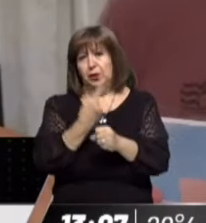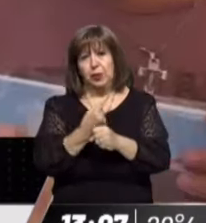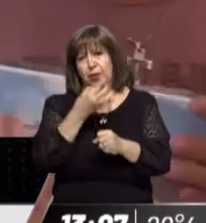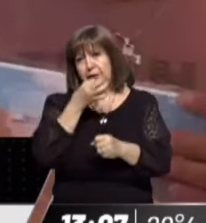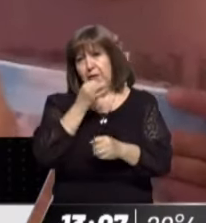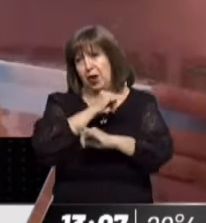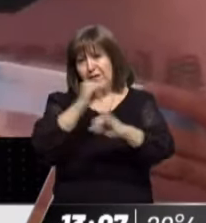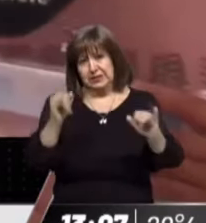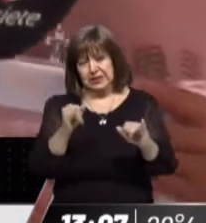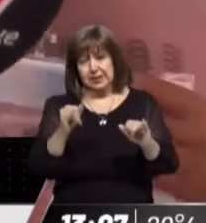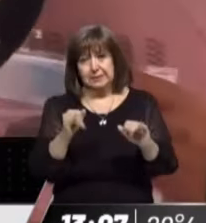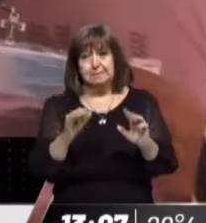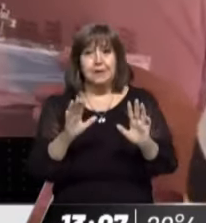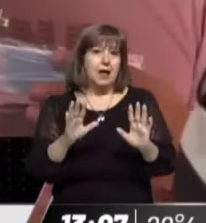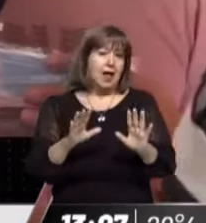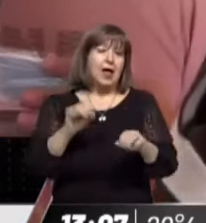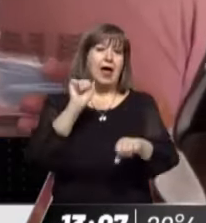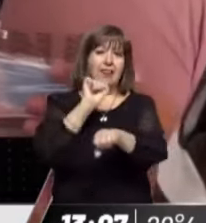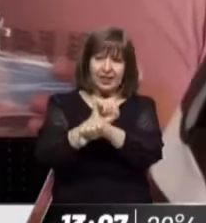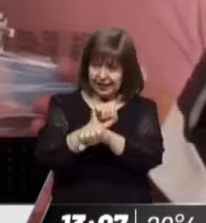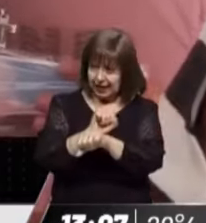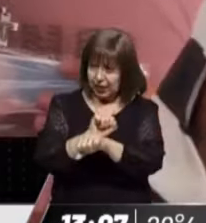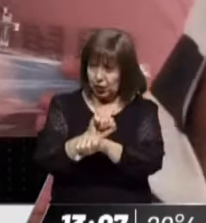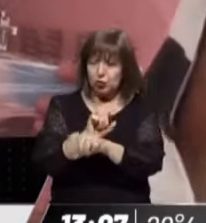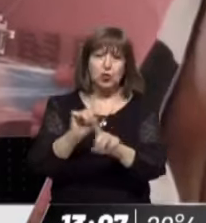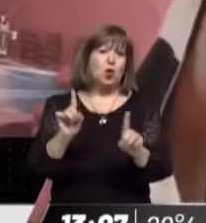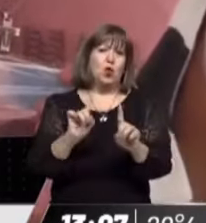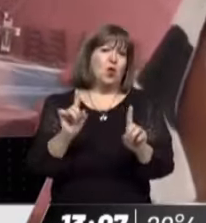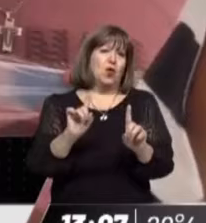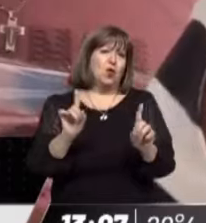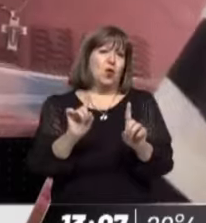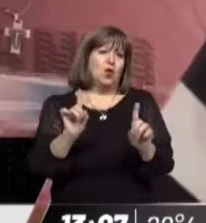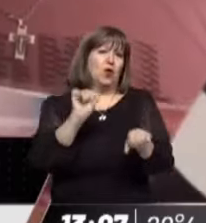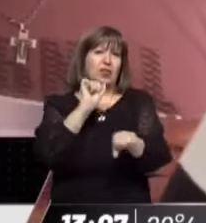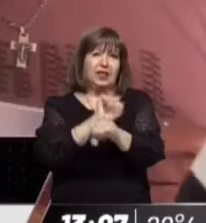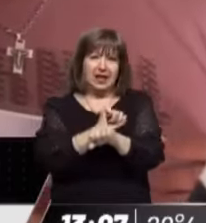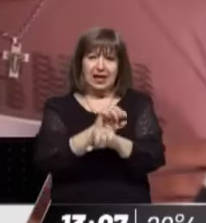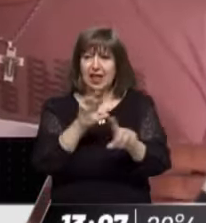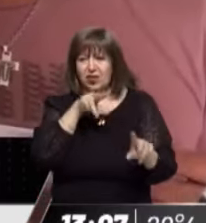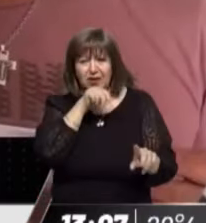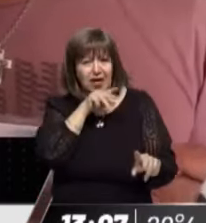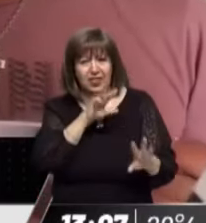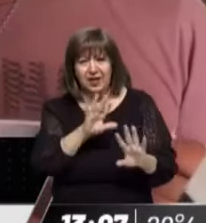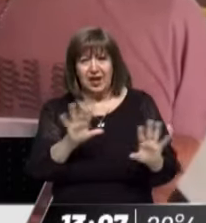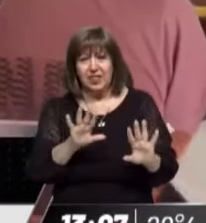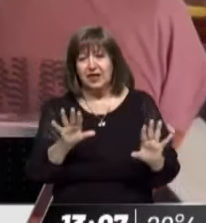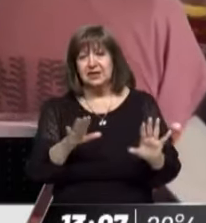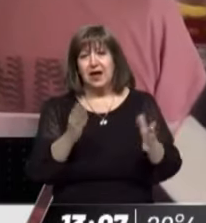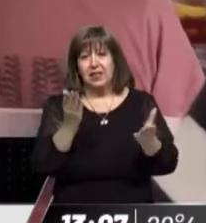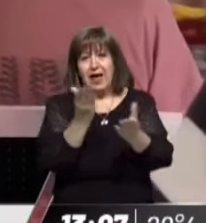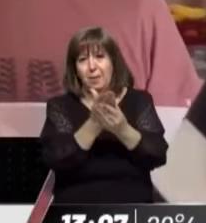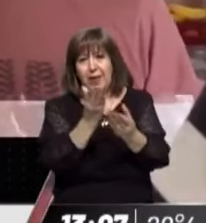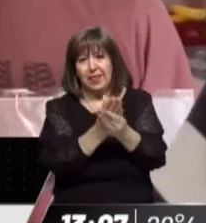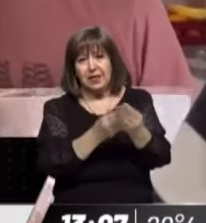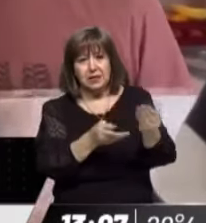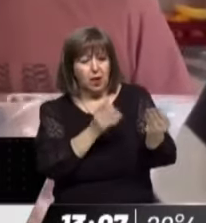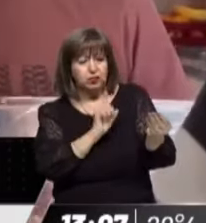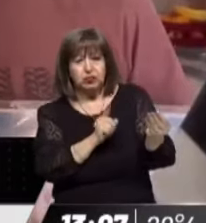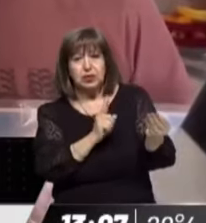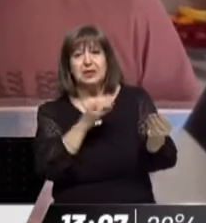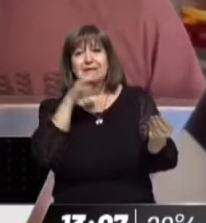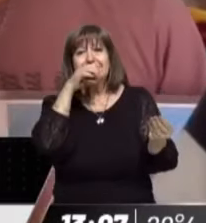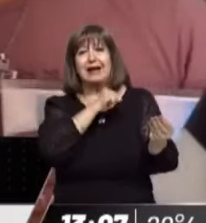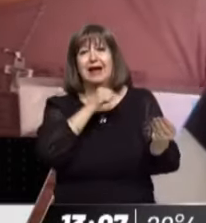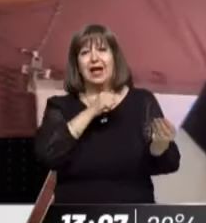bueno digo por ahora detenidos no identificados no en la causa nada no no hay detenido no hay nada en la causa No está todo en